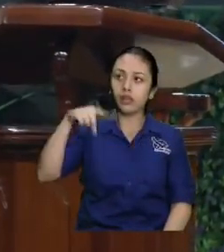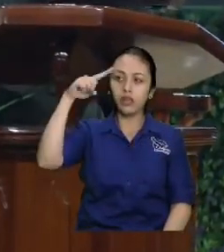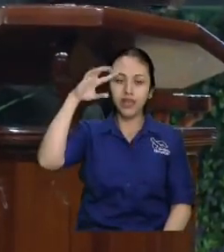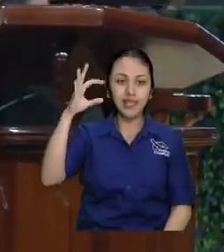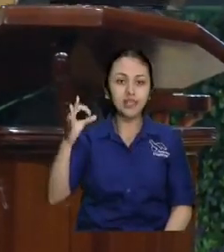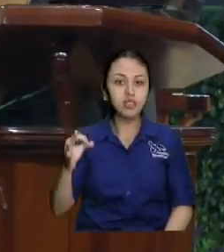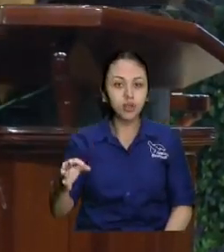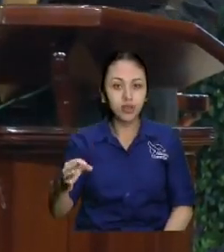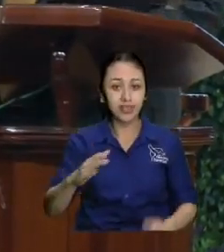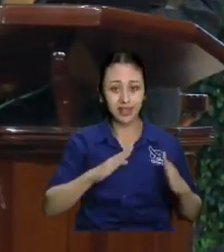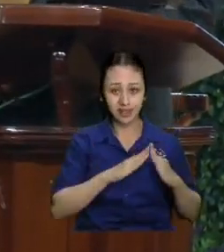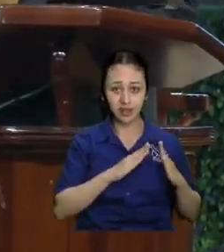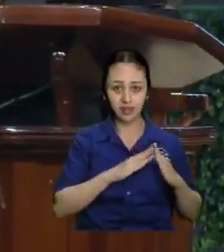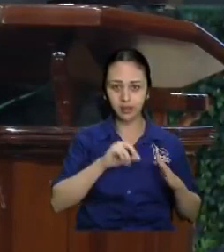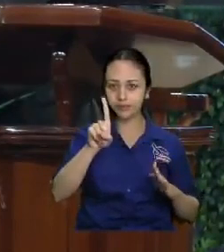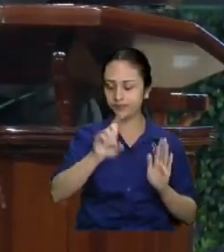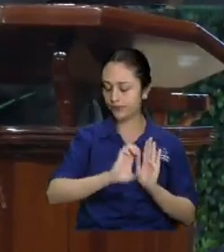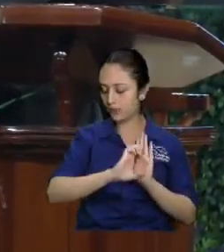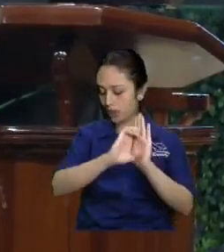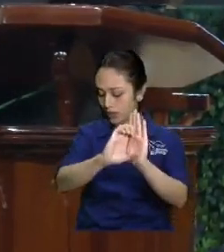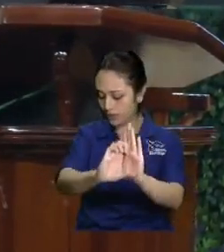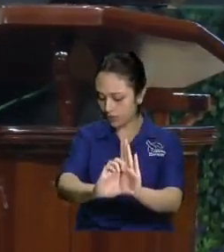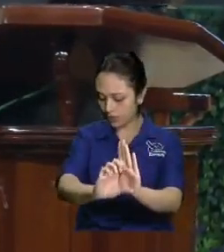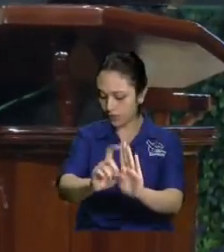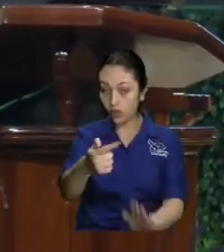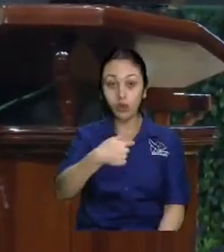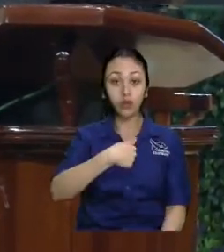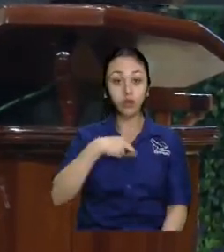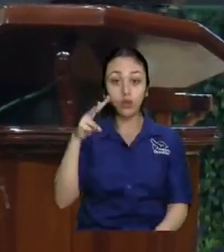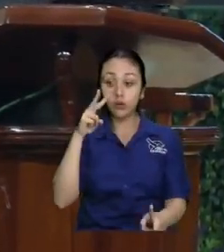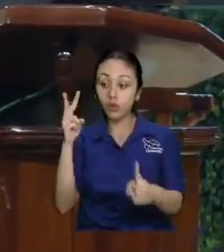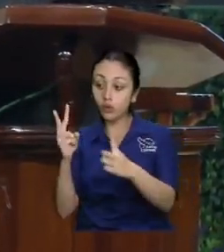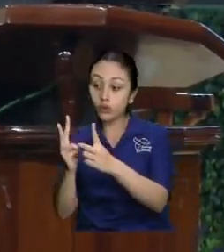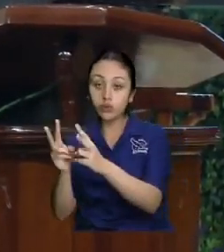por ponerle un ejemplo. Yo conozco gente